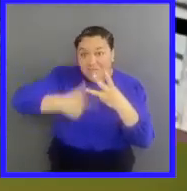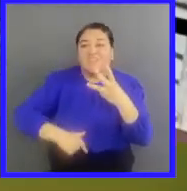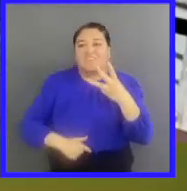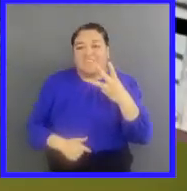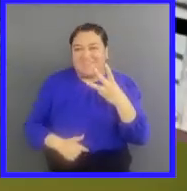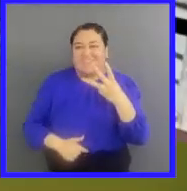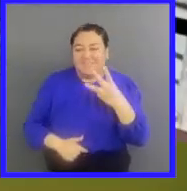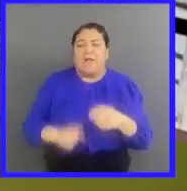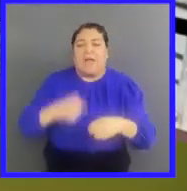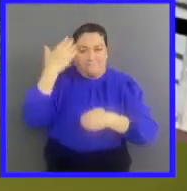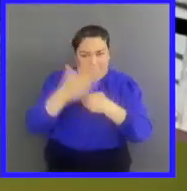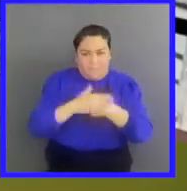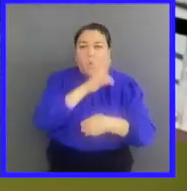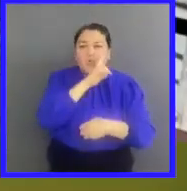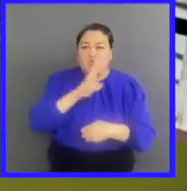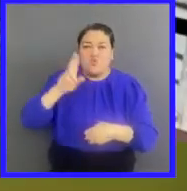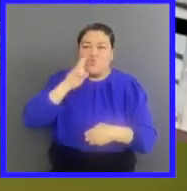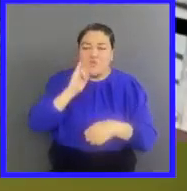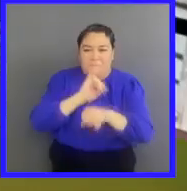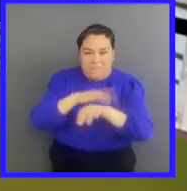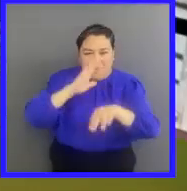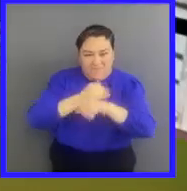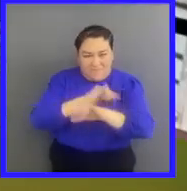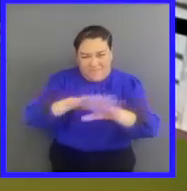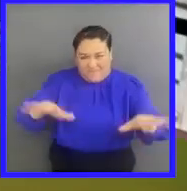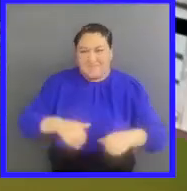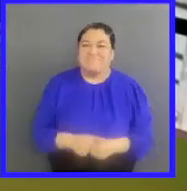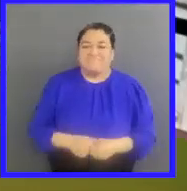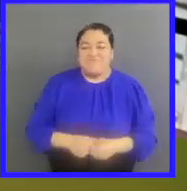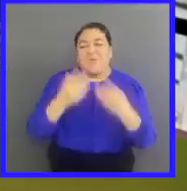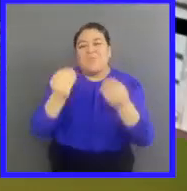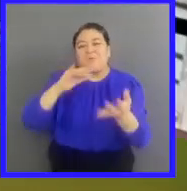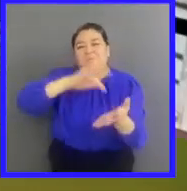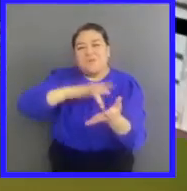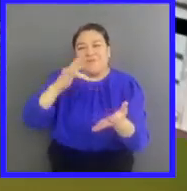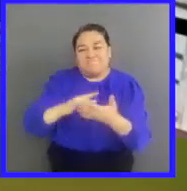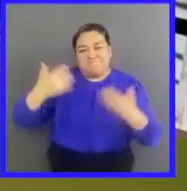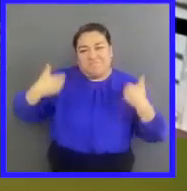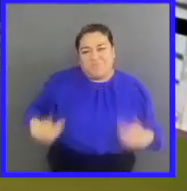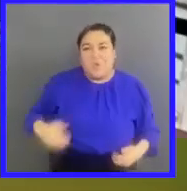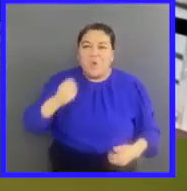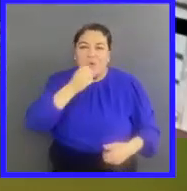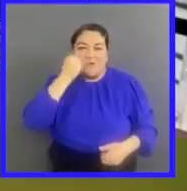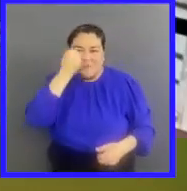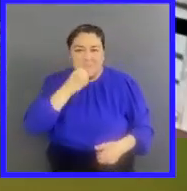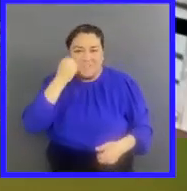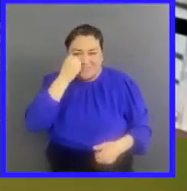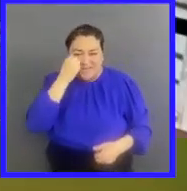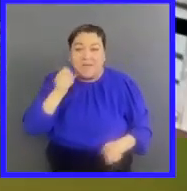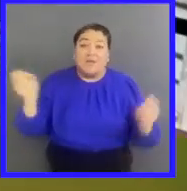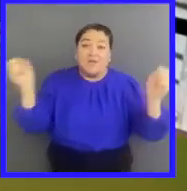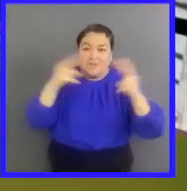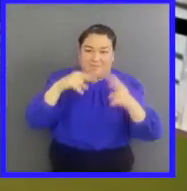pendiente de todos los detalles. Como siempre, muchas gracias. Soy Oscar González y nos vemos en la próxima.